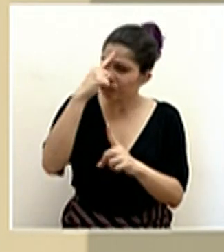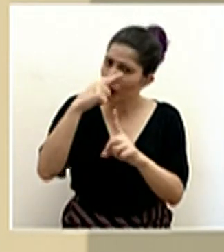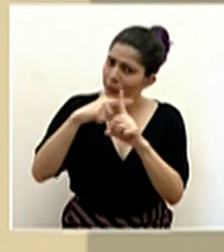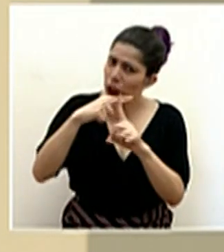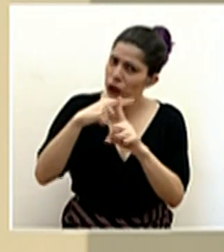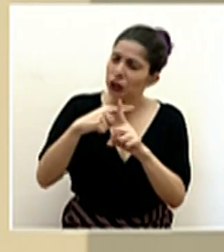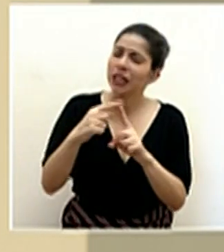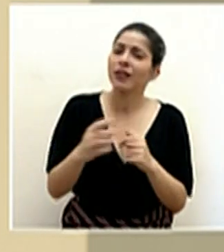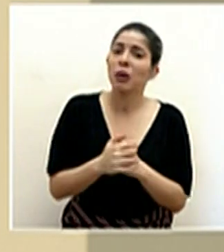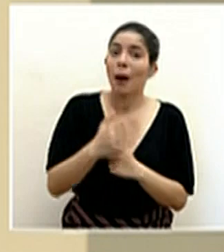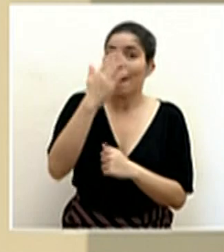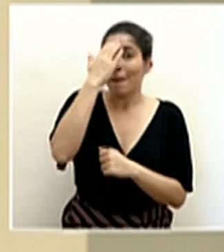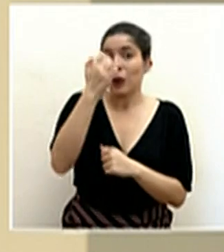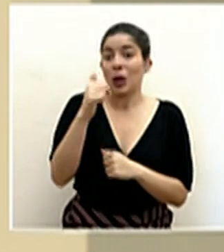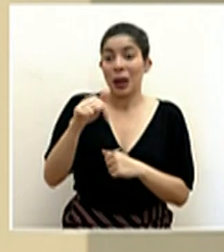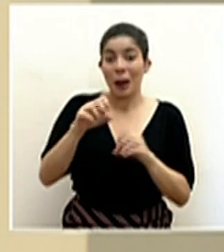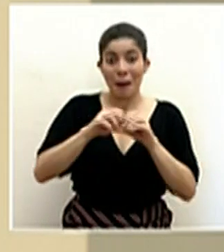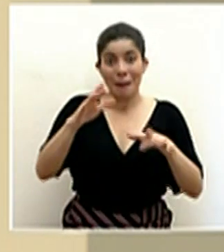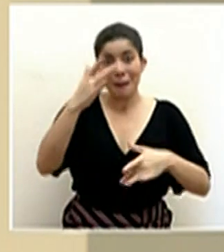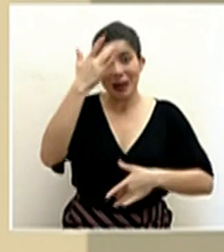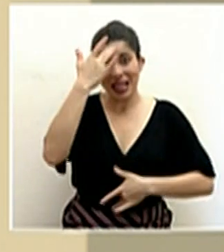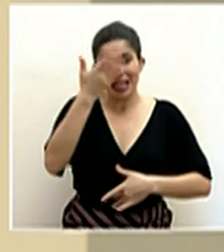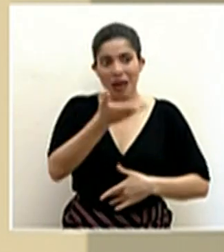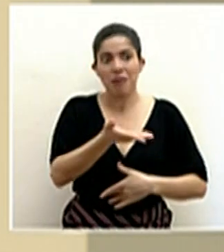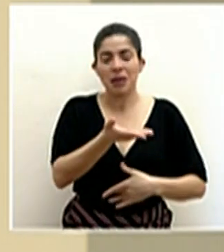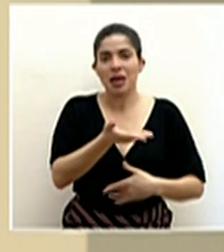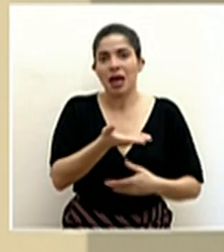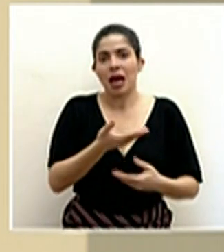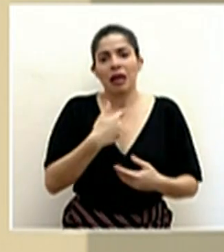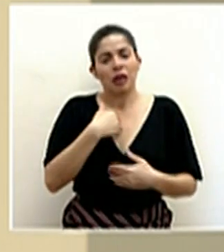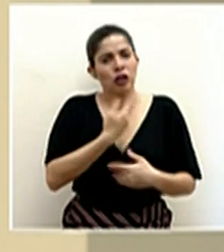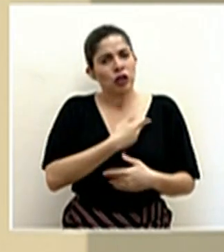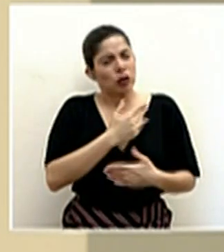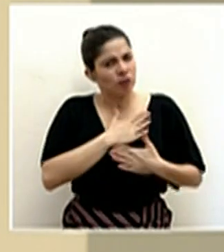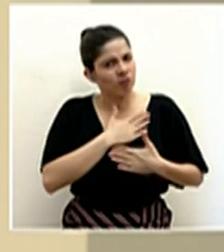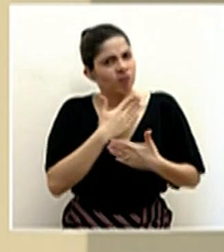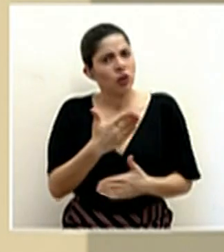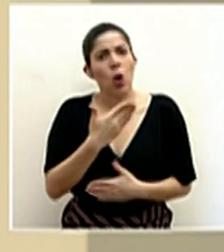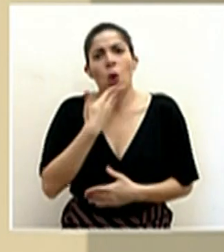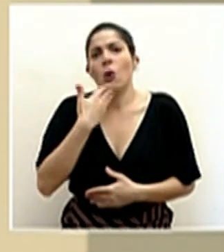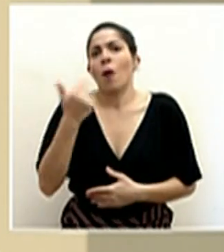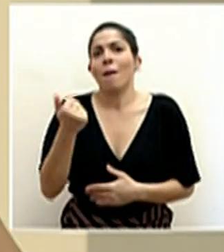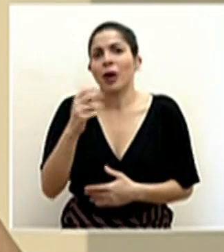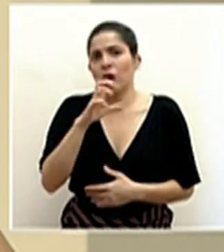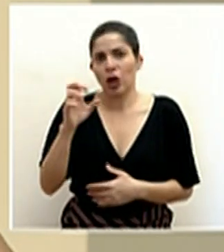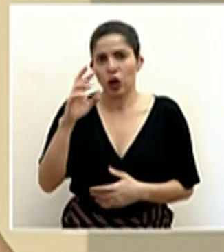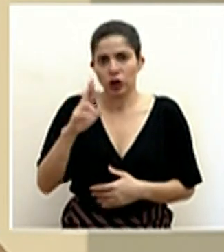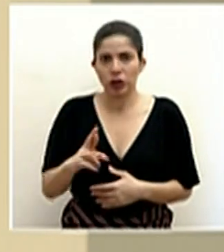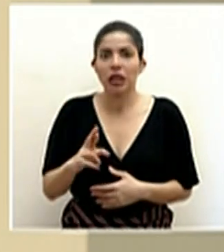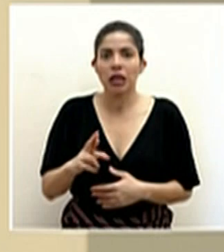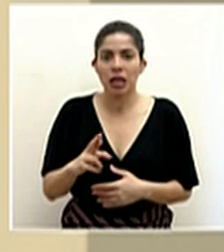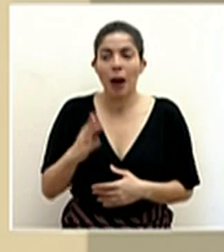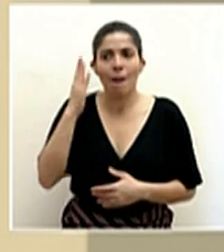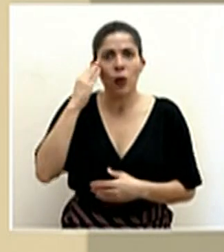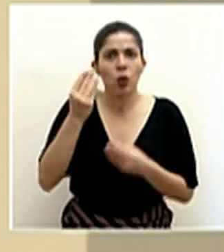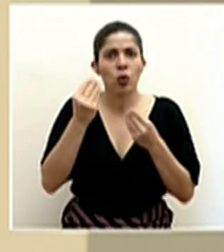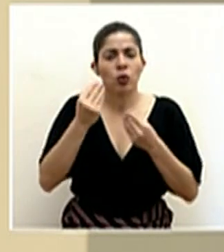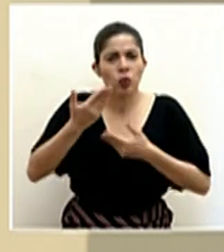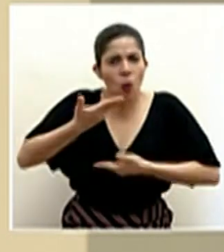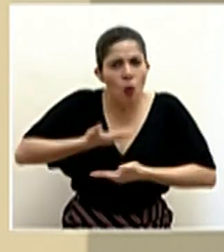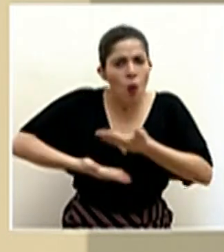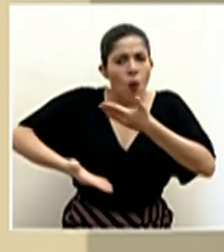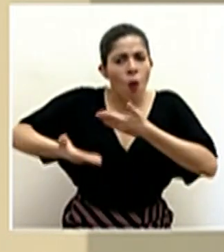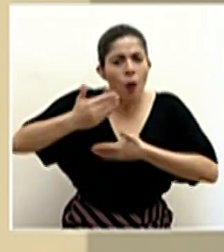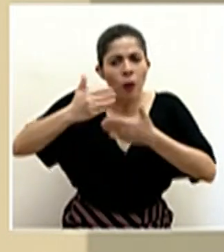positivismo, optimismo, porque esta pandemia ha sacado lo mejor que nosotros tenemos en Costa Rica en cuanto a la colaboración y